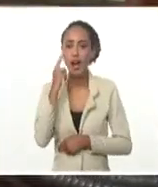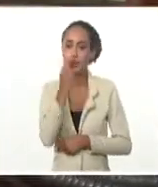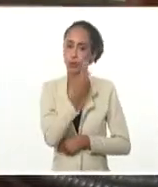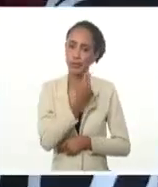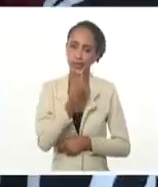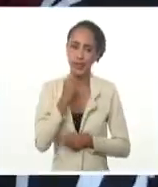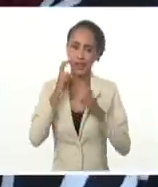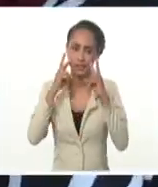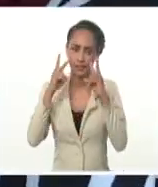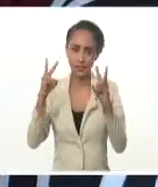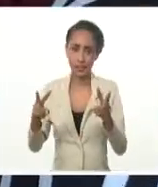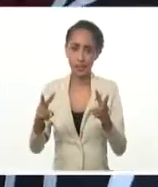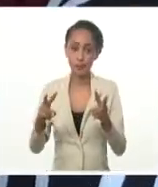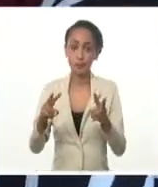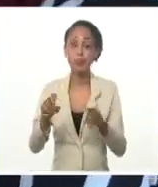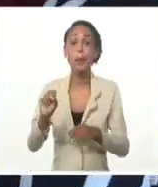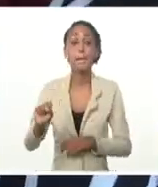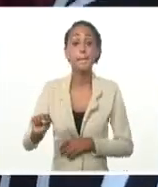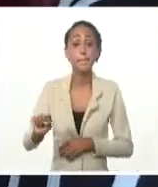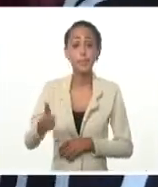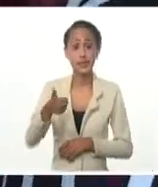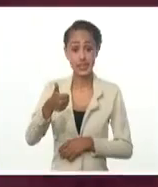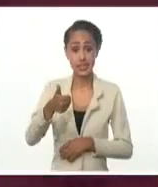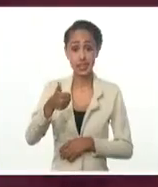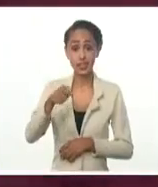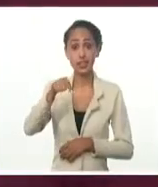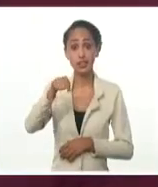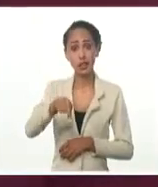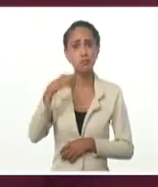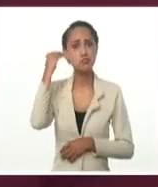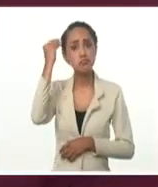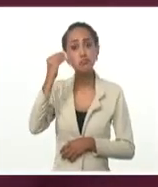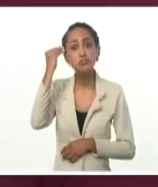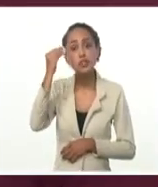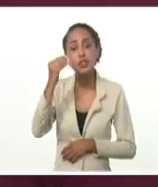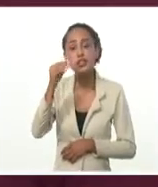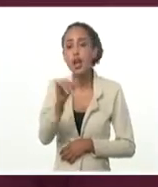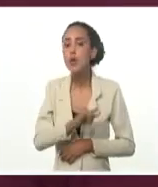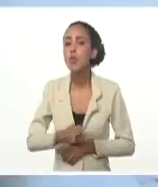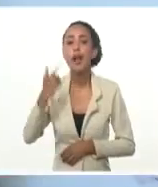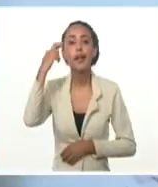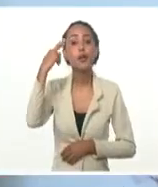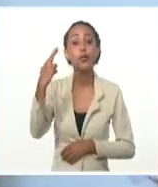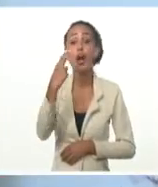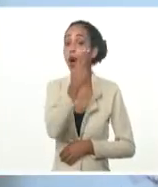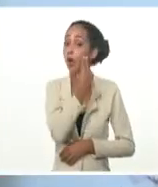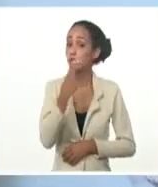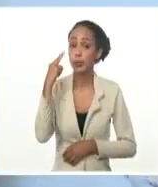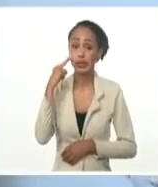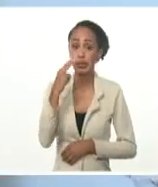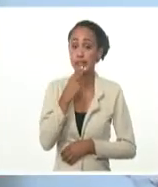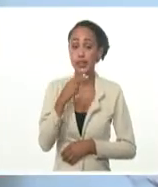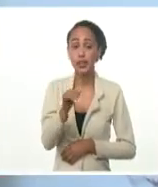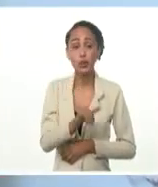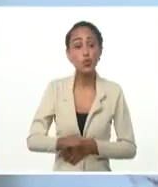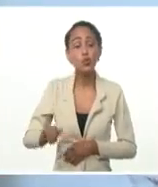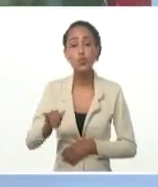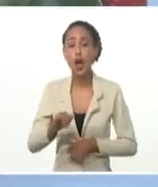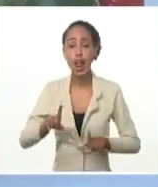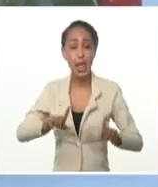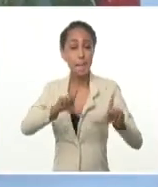obras. Su presidente, Nazario Salazar, considera que para honrar al apóstol interpretan y multiplican imágenes